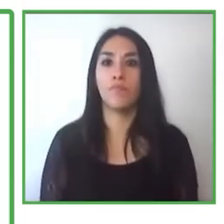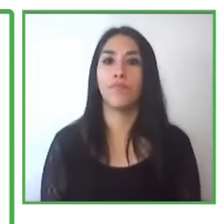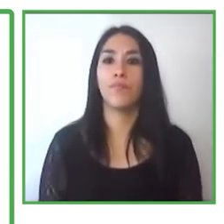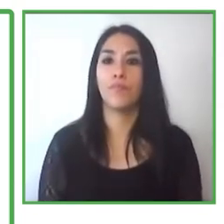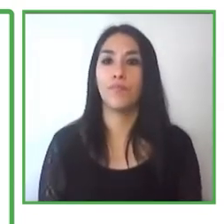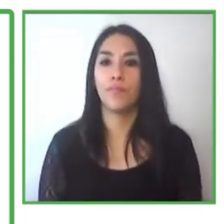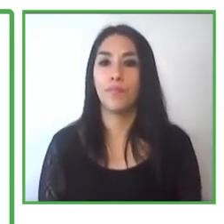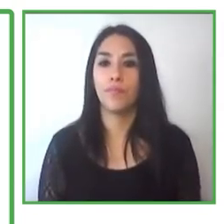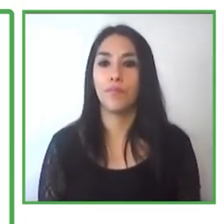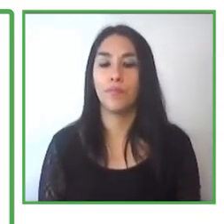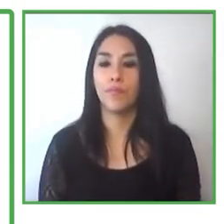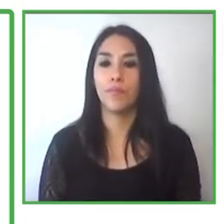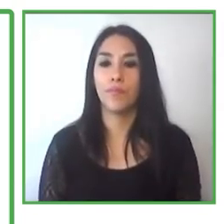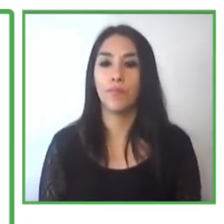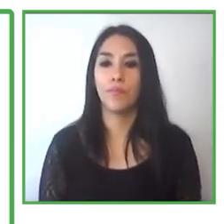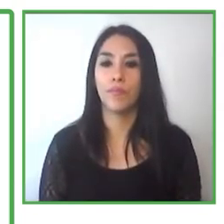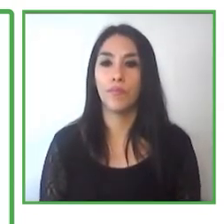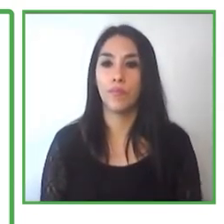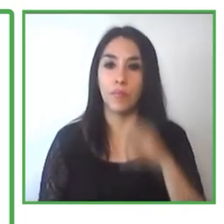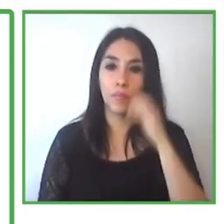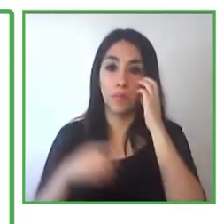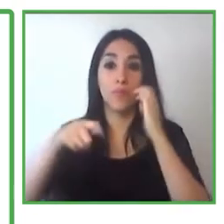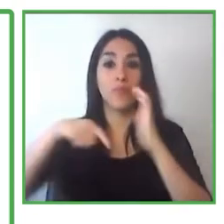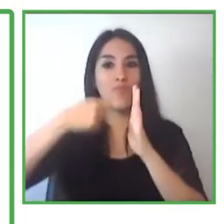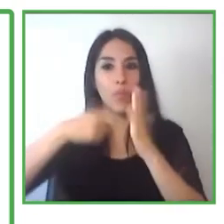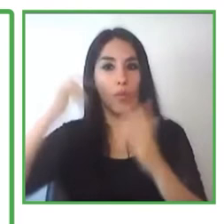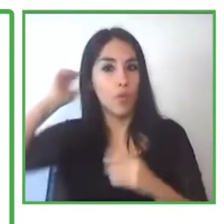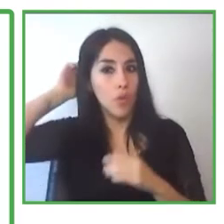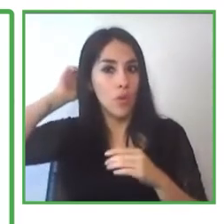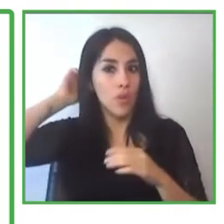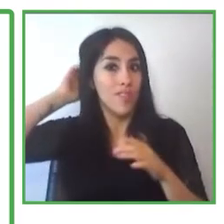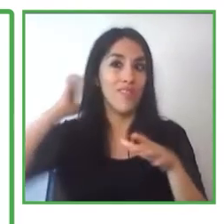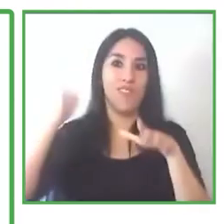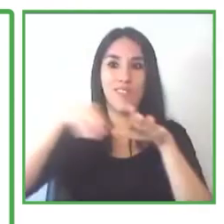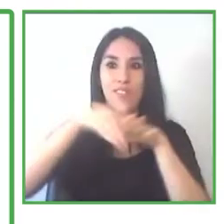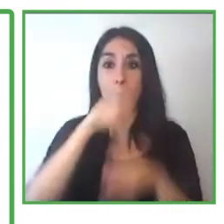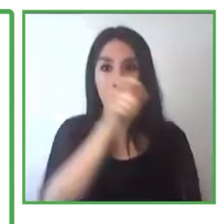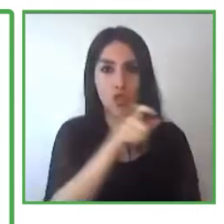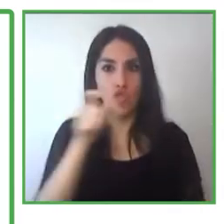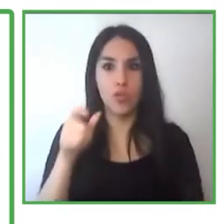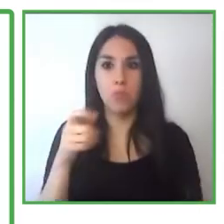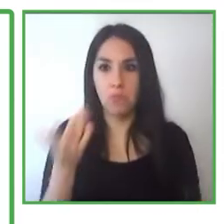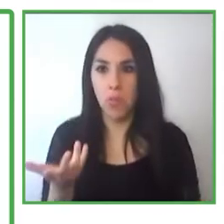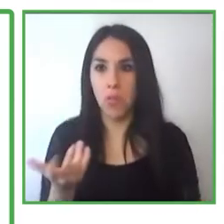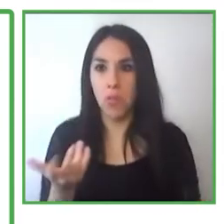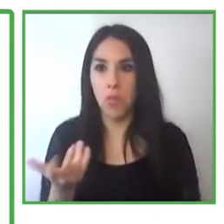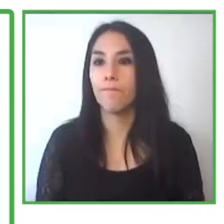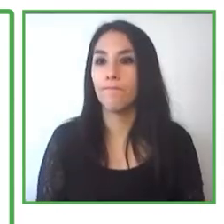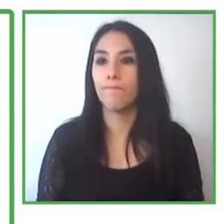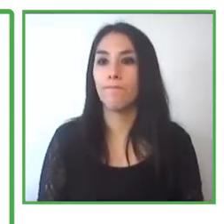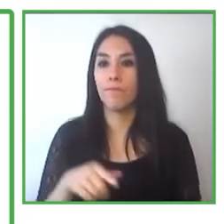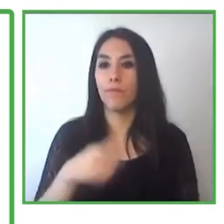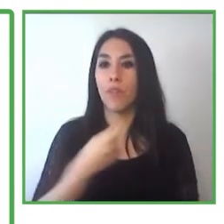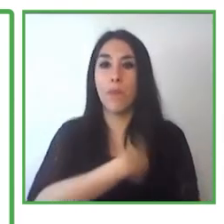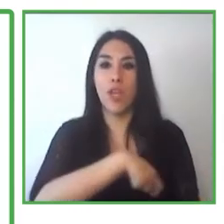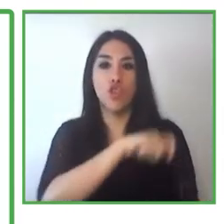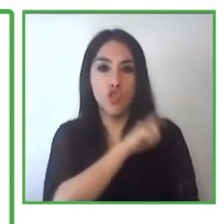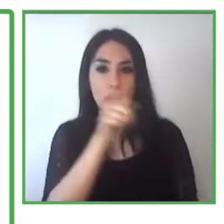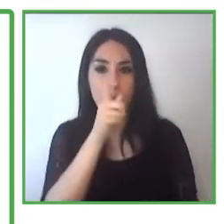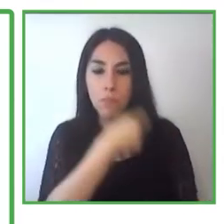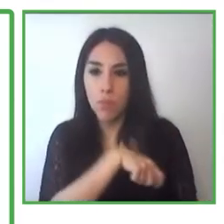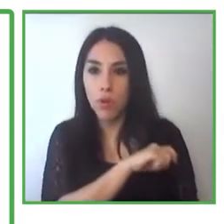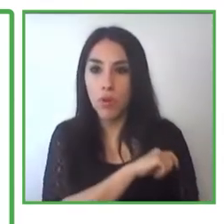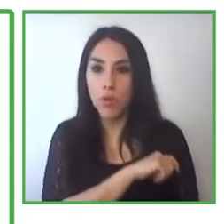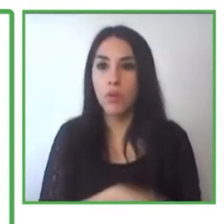El programa Incorpora actúa fundamentalmente, lo desarrollamos fundamentalmente en España, pero también se desarrolla